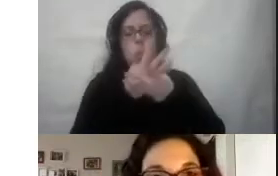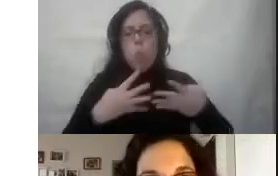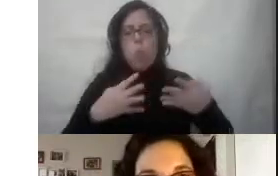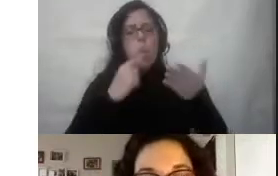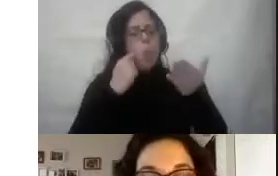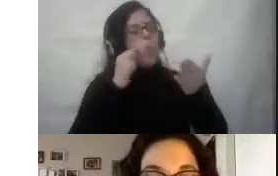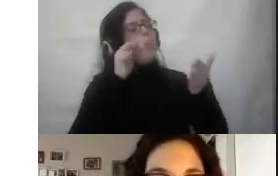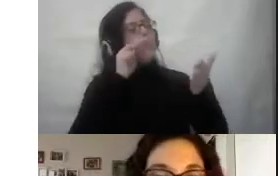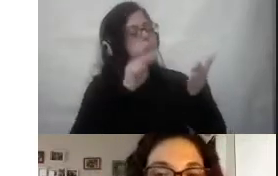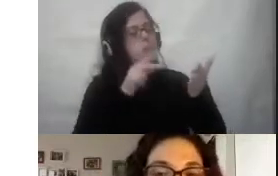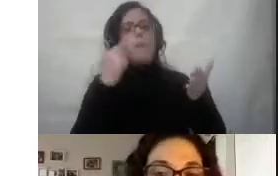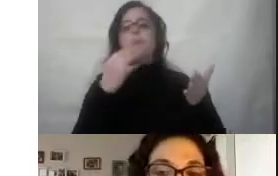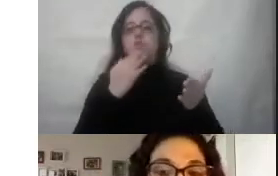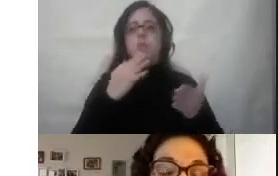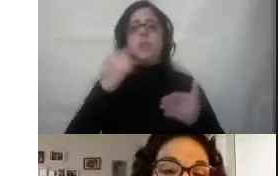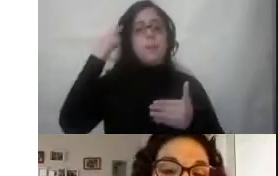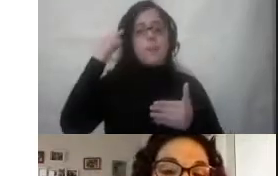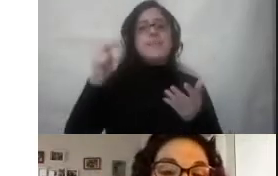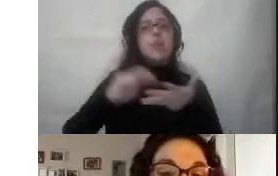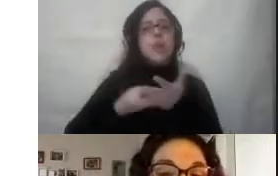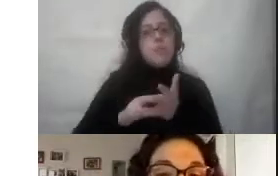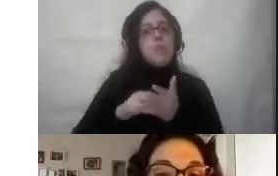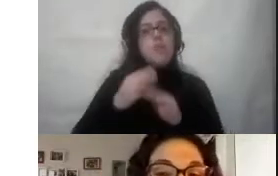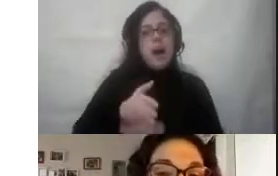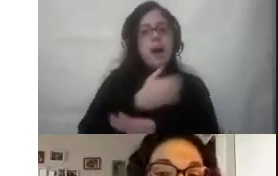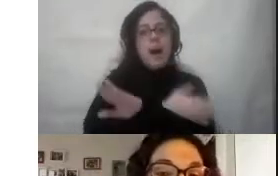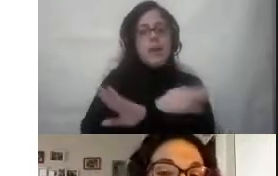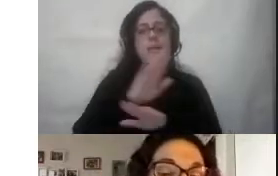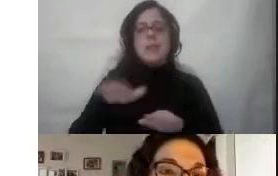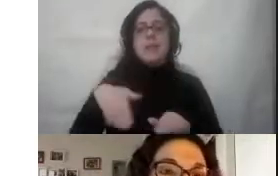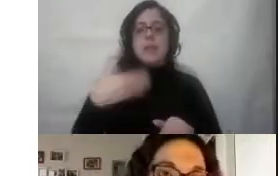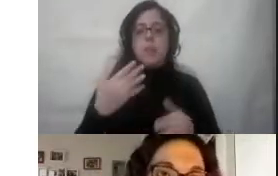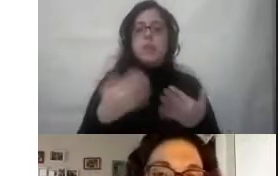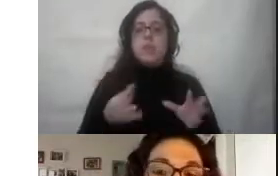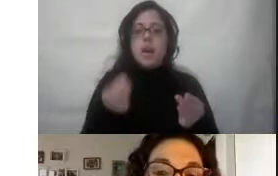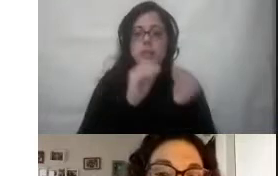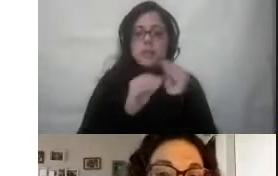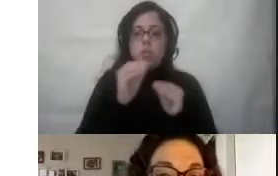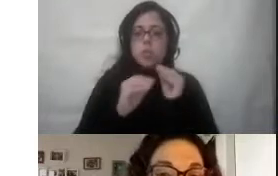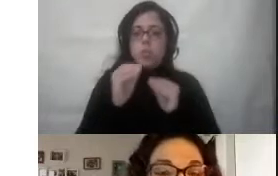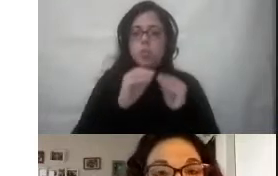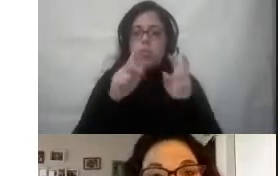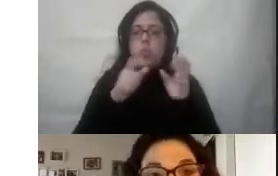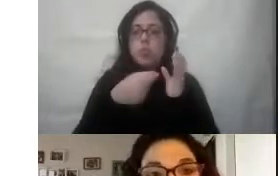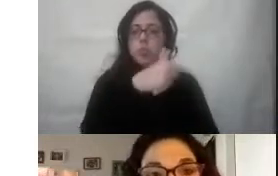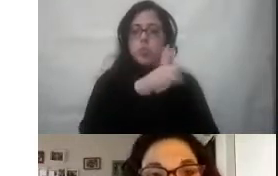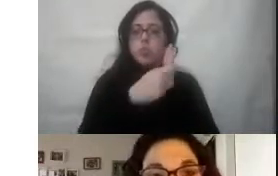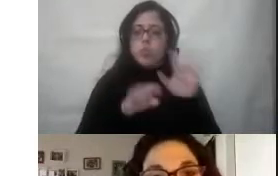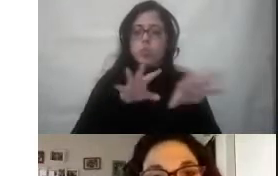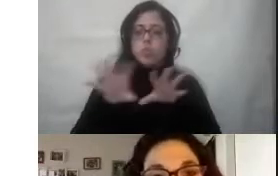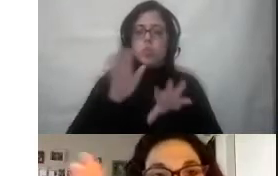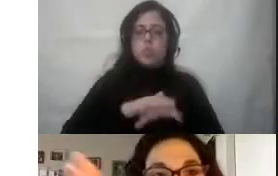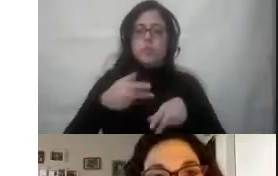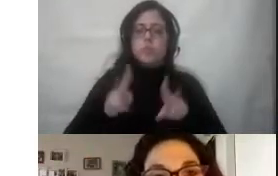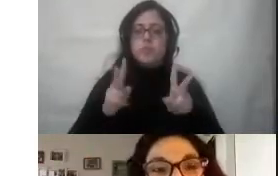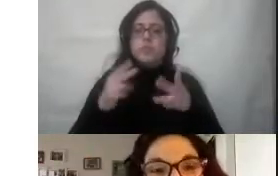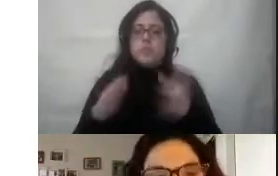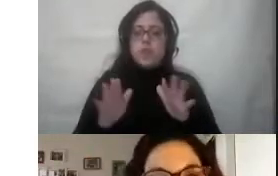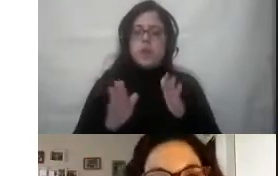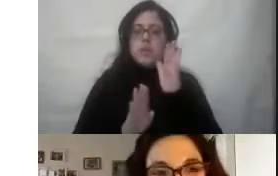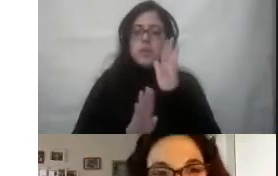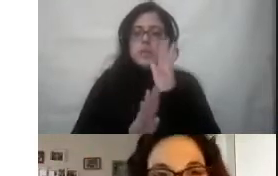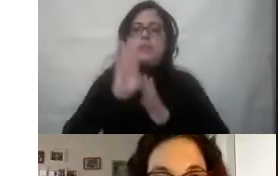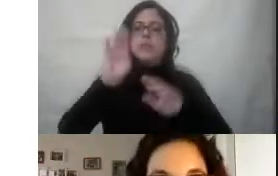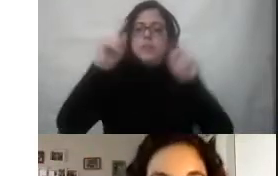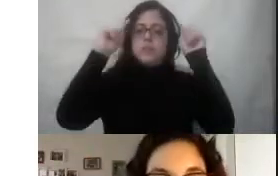desde problemas, y vamos a abordar eso. Luego, diseñar secuencias didácticas y evaluativas que permitan abordar y desarrollar y diseñar